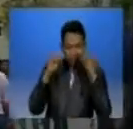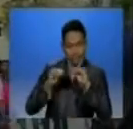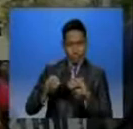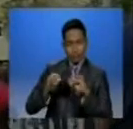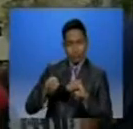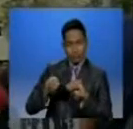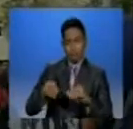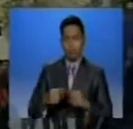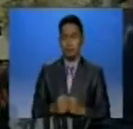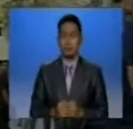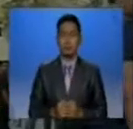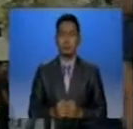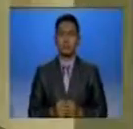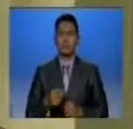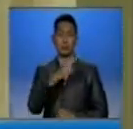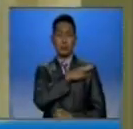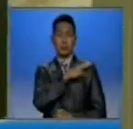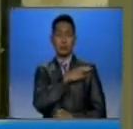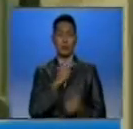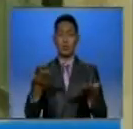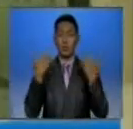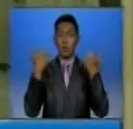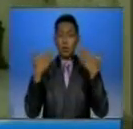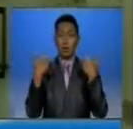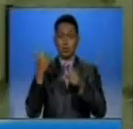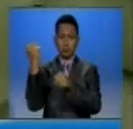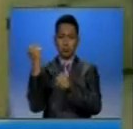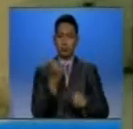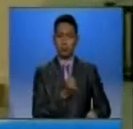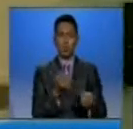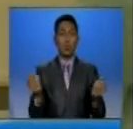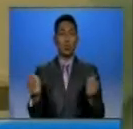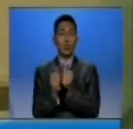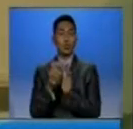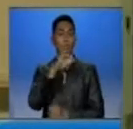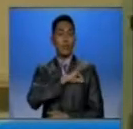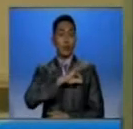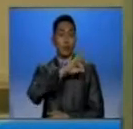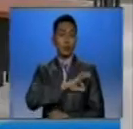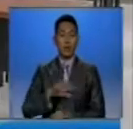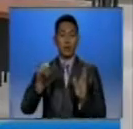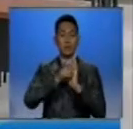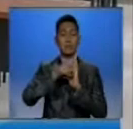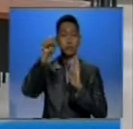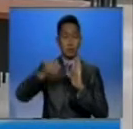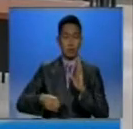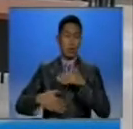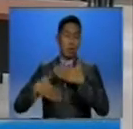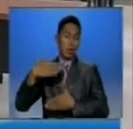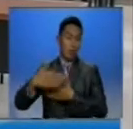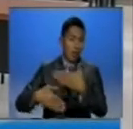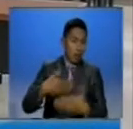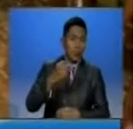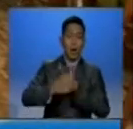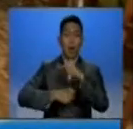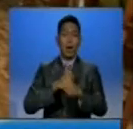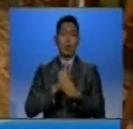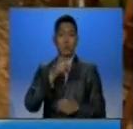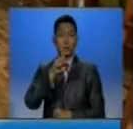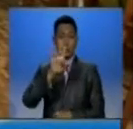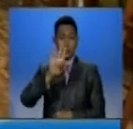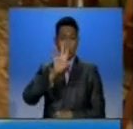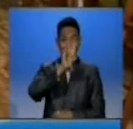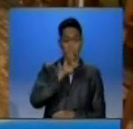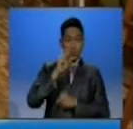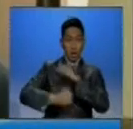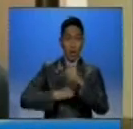La Universidad de Guayaquil se fundó con la Facultad de Jurisprudencia y 147 años después, así luce la primogénita